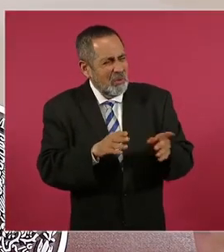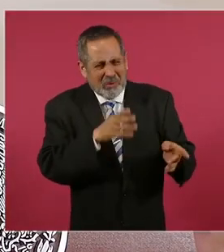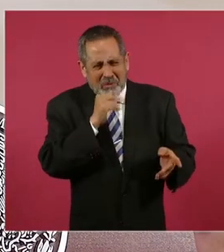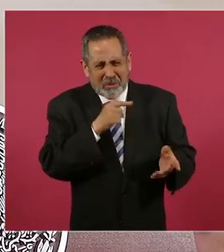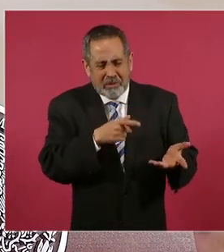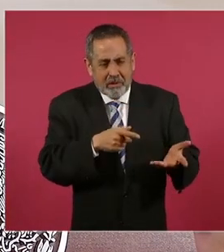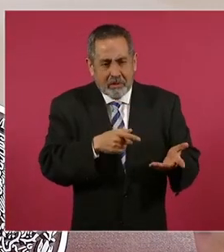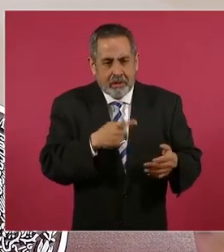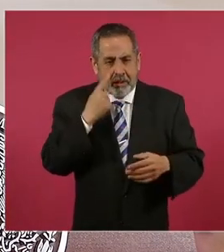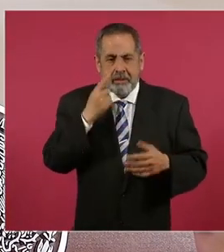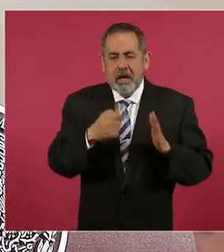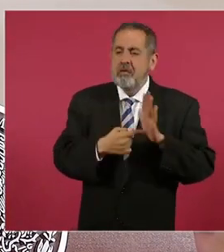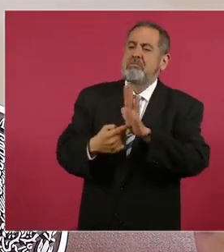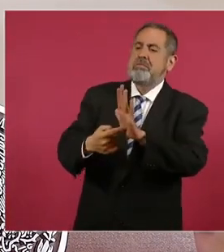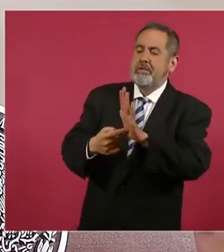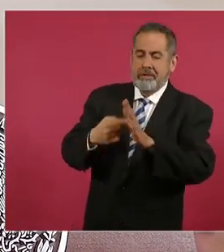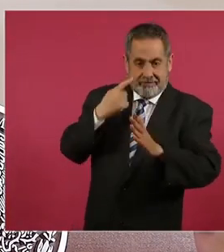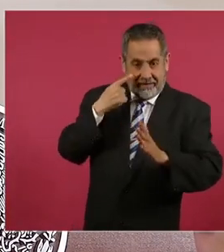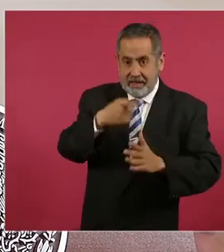Y esto sí ayuda.